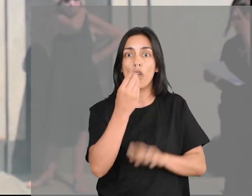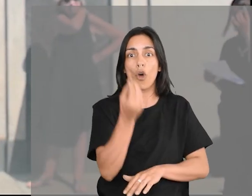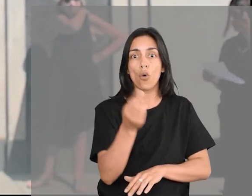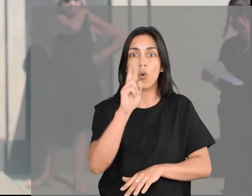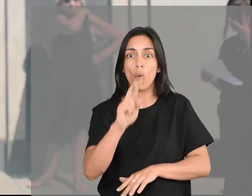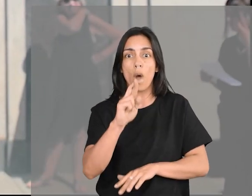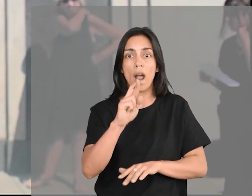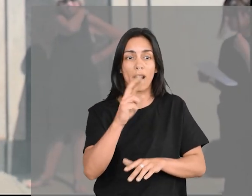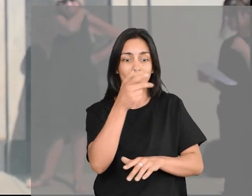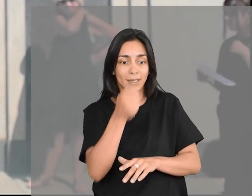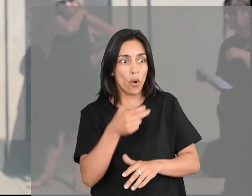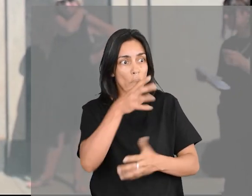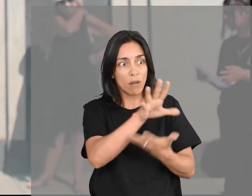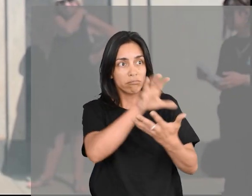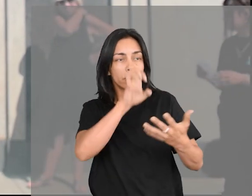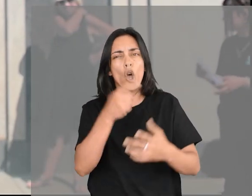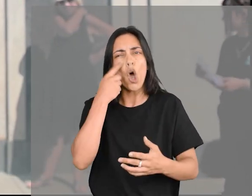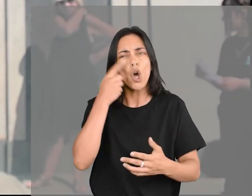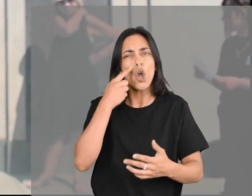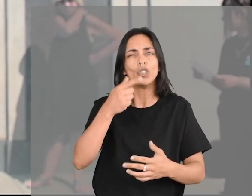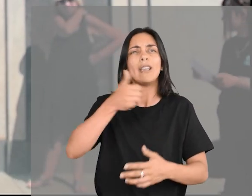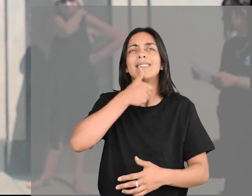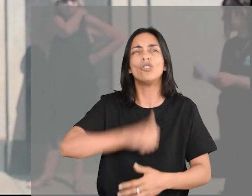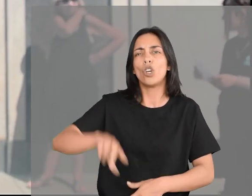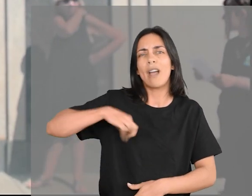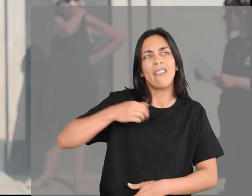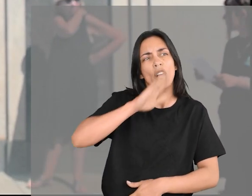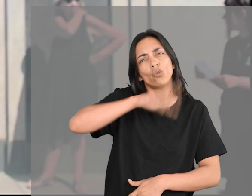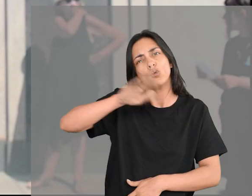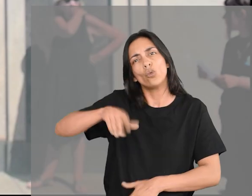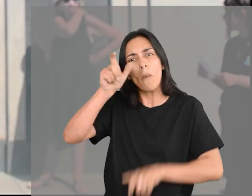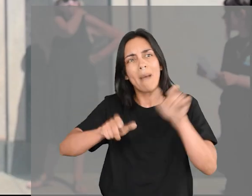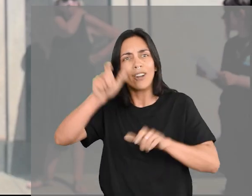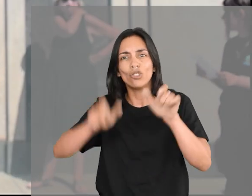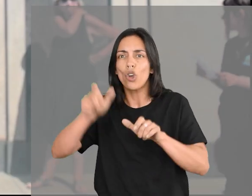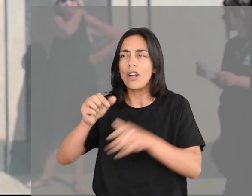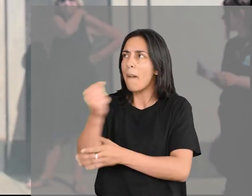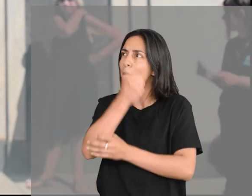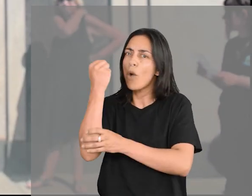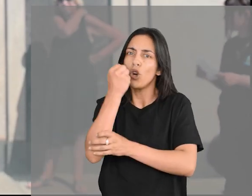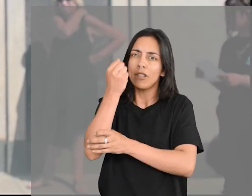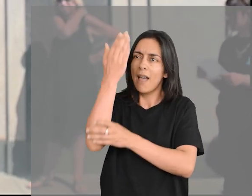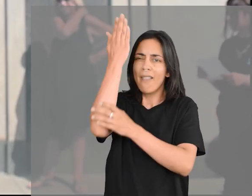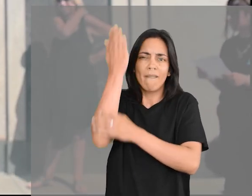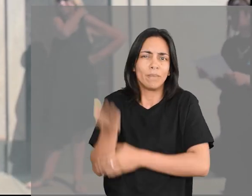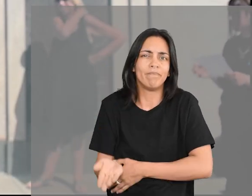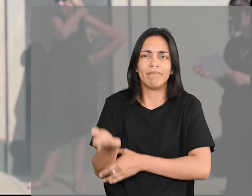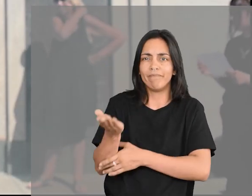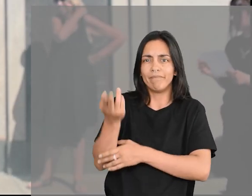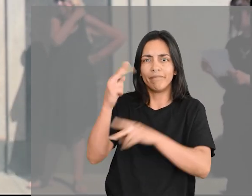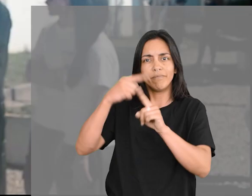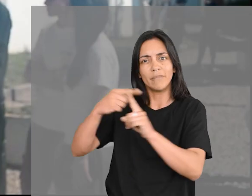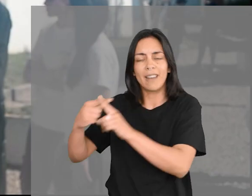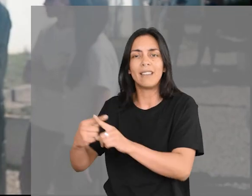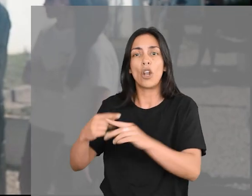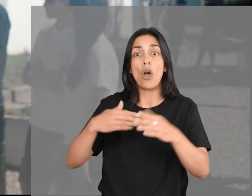donde, escaneando el código, pueden conocer las biografías en profundidad de todas estas personalidades que hoy le hacemos honor acá.